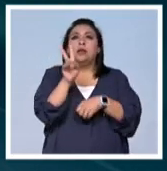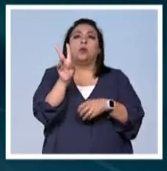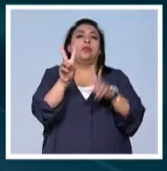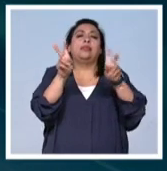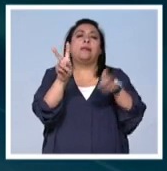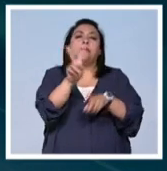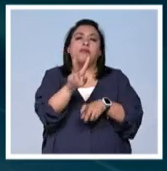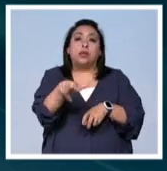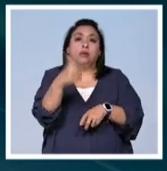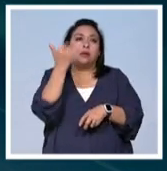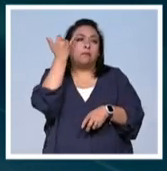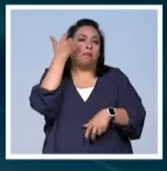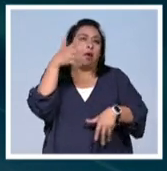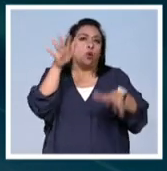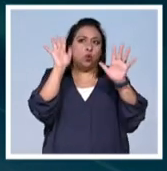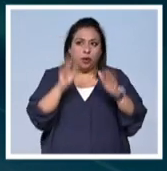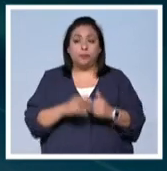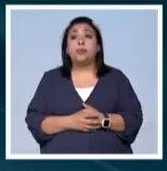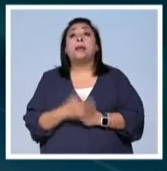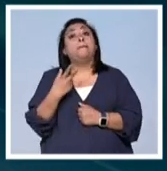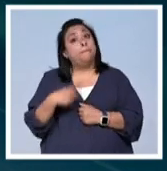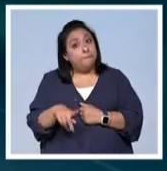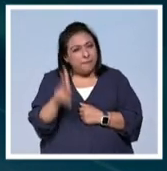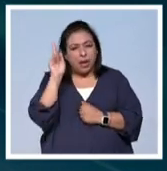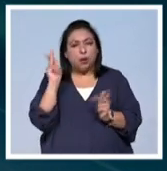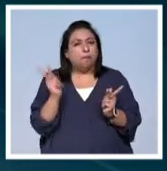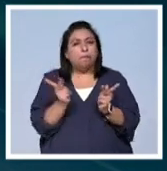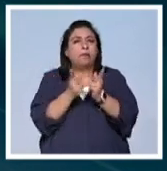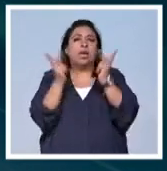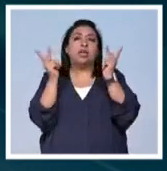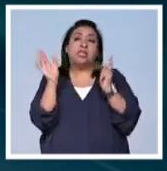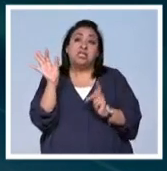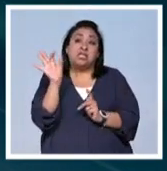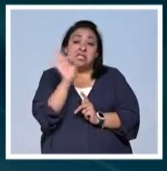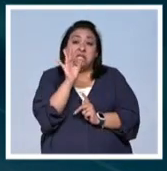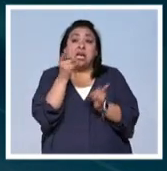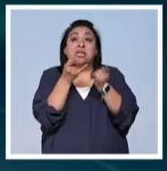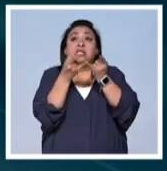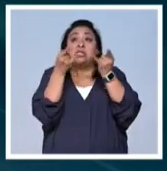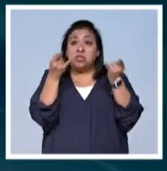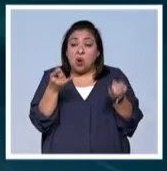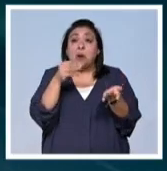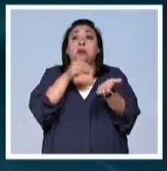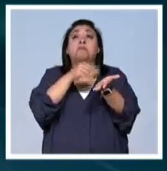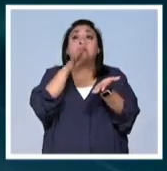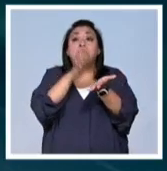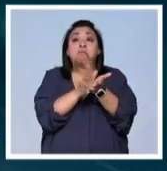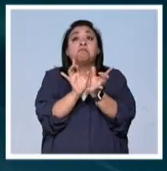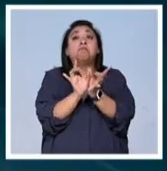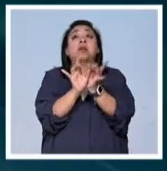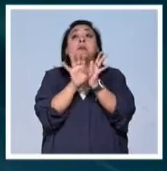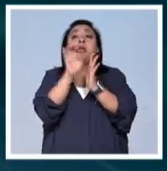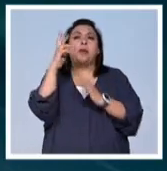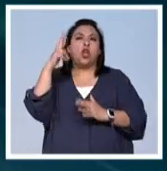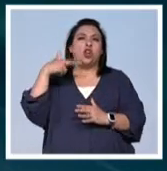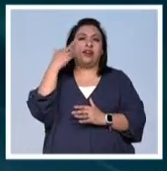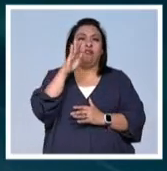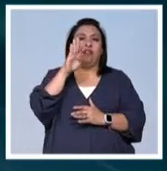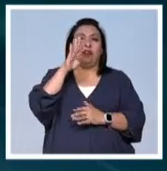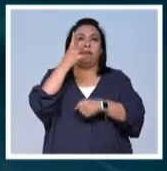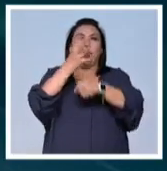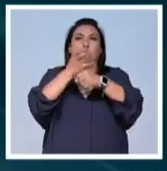13 Imagínese usted pero por coincidencia quizás en la historia se ha registrado sucesos como que el rey Felipe